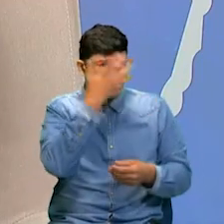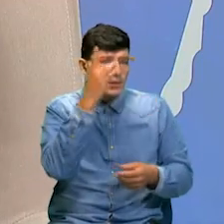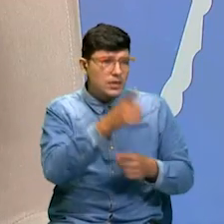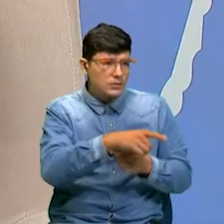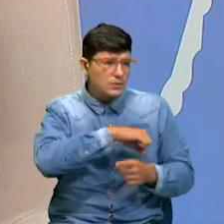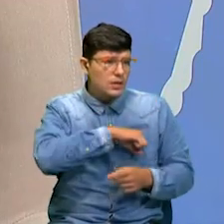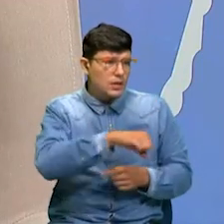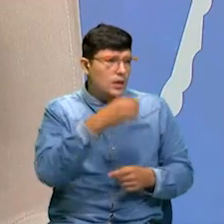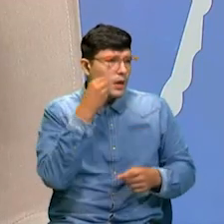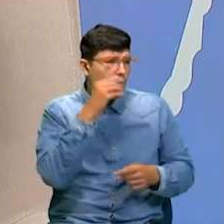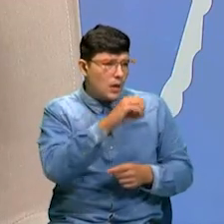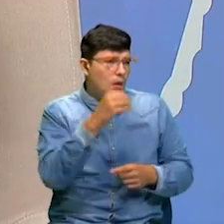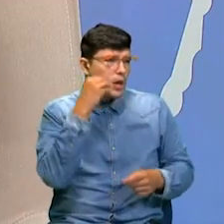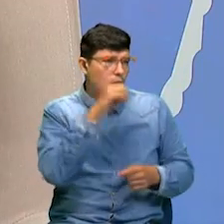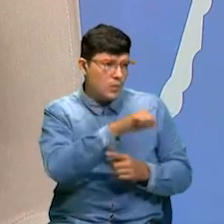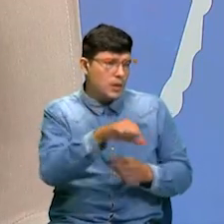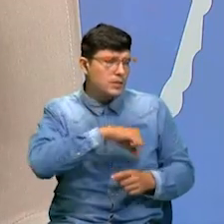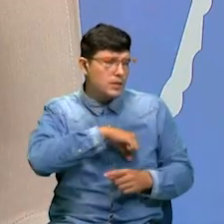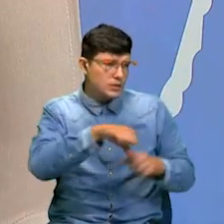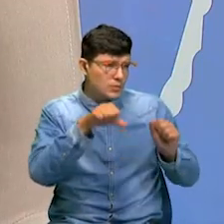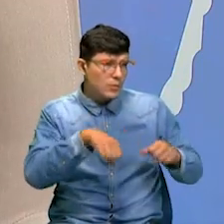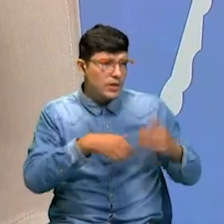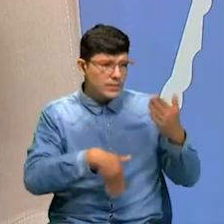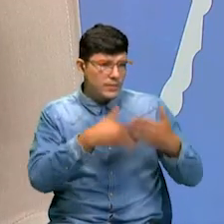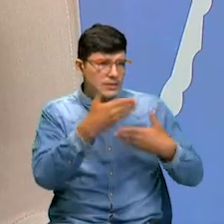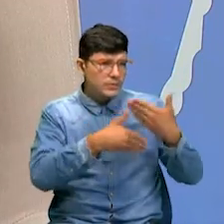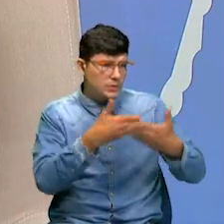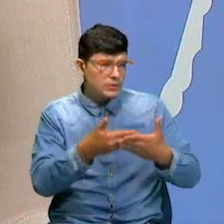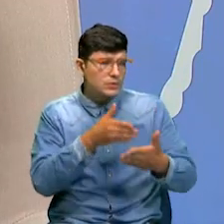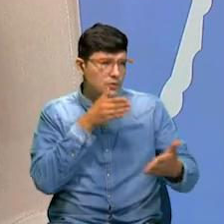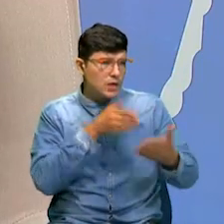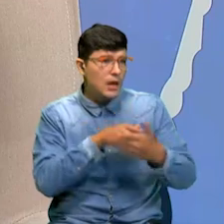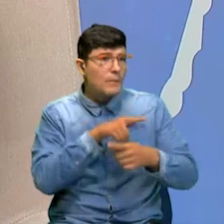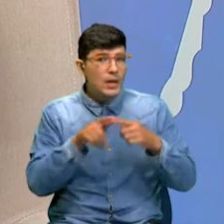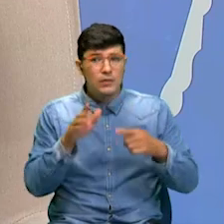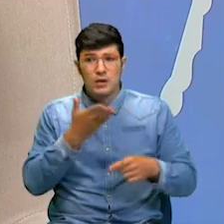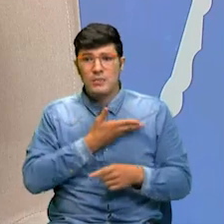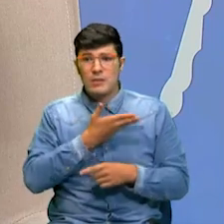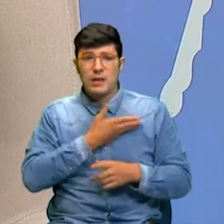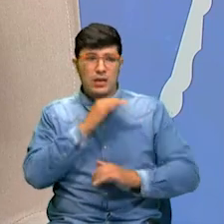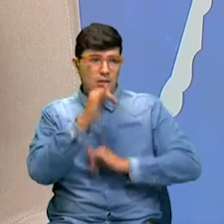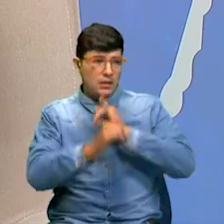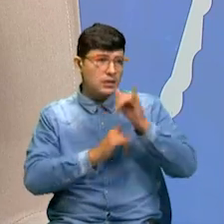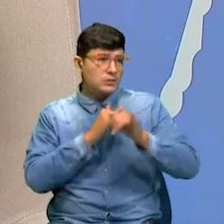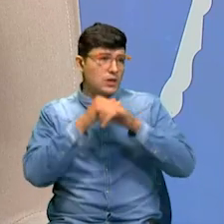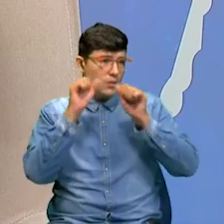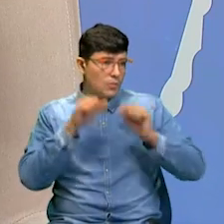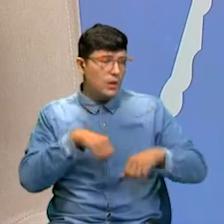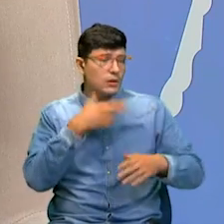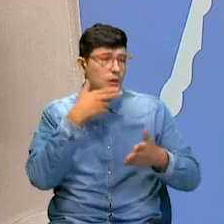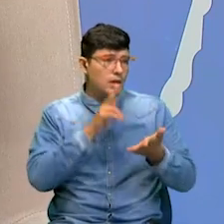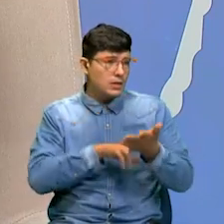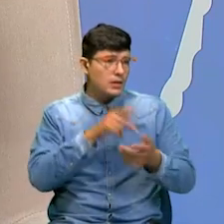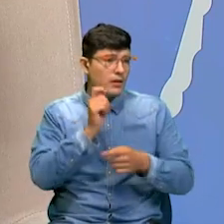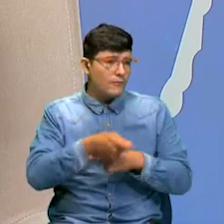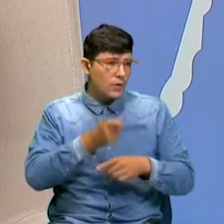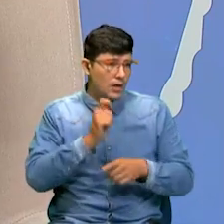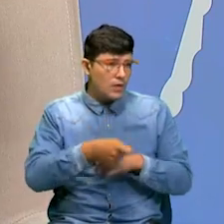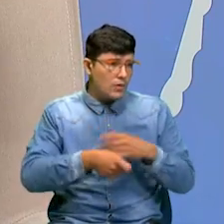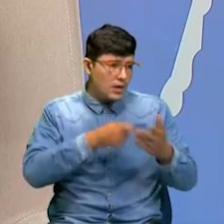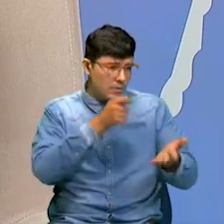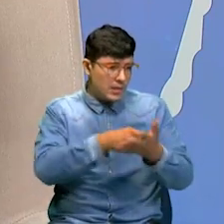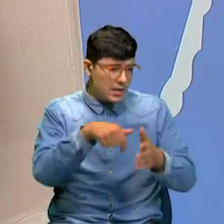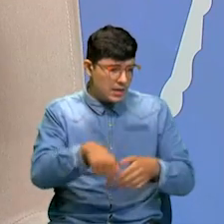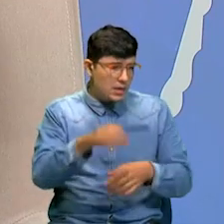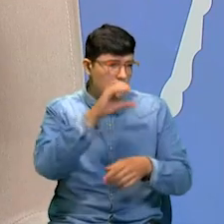abuelos también pueden iniciar esos procesos. Ajá. Pero la mamá, desde el exterior, también le puede dar una poder a un abogado